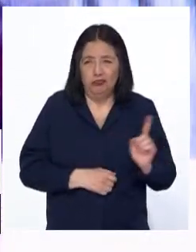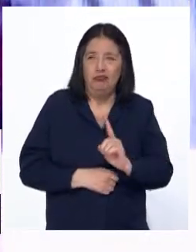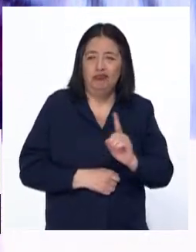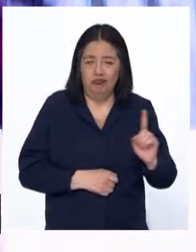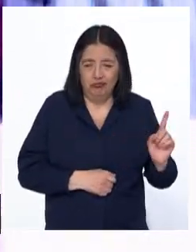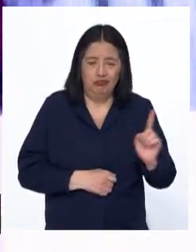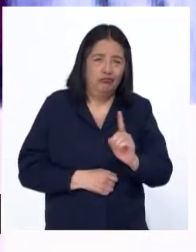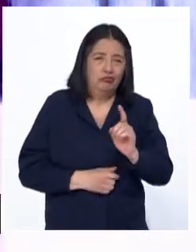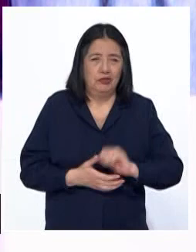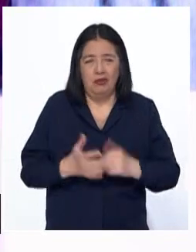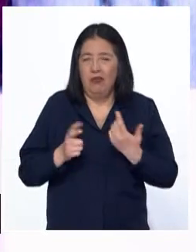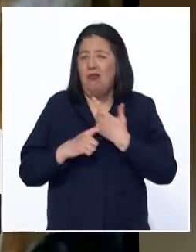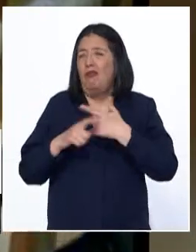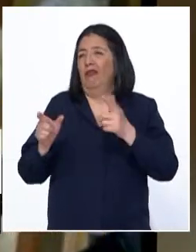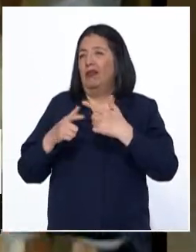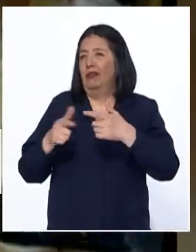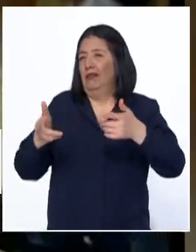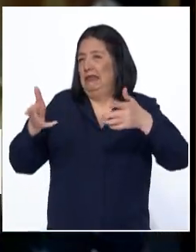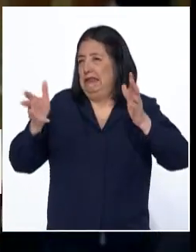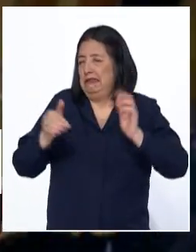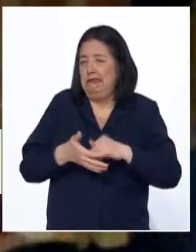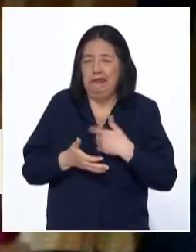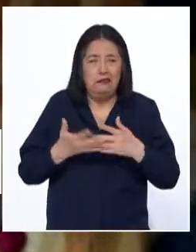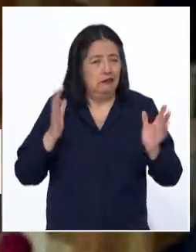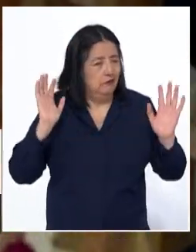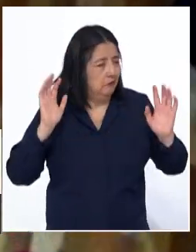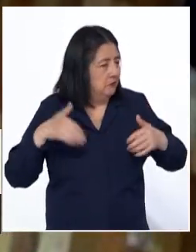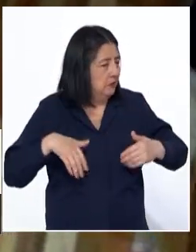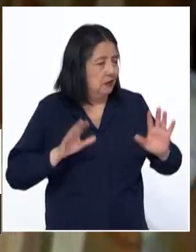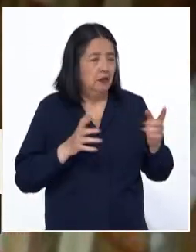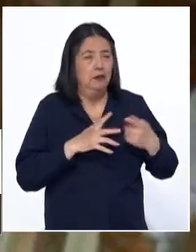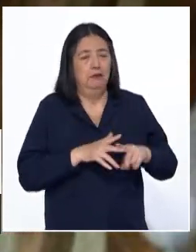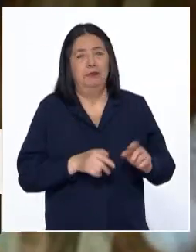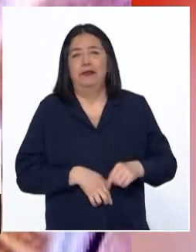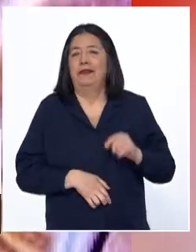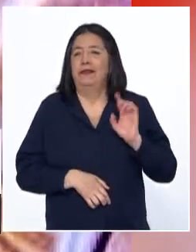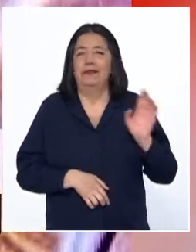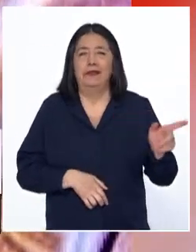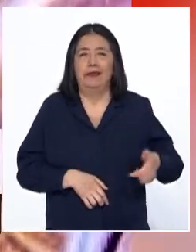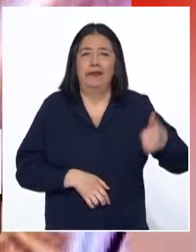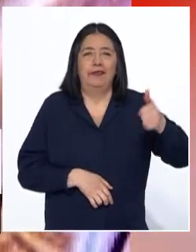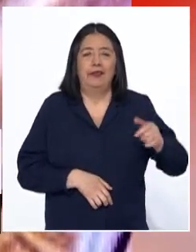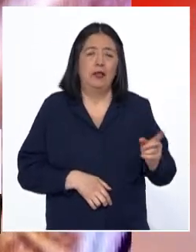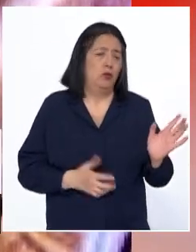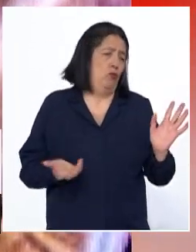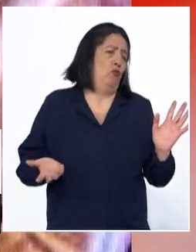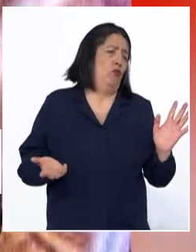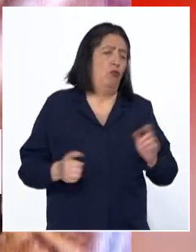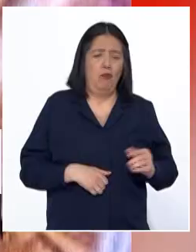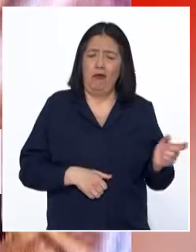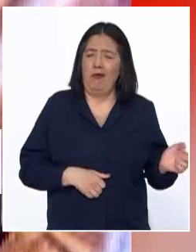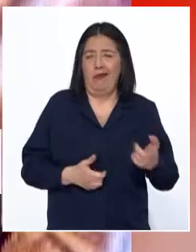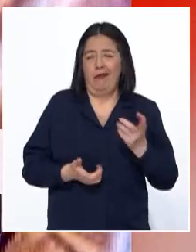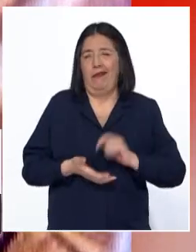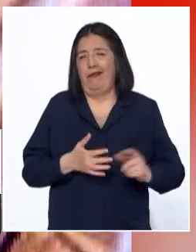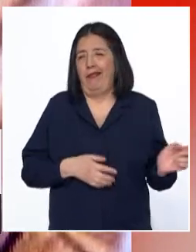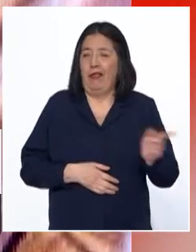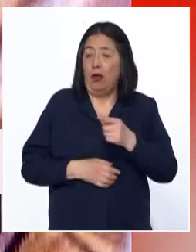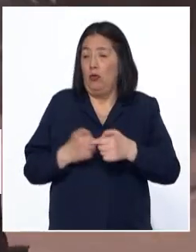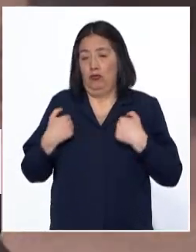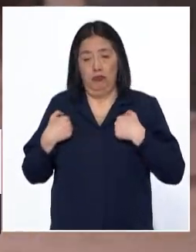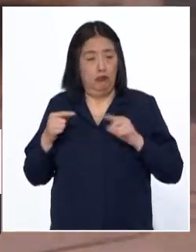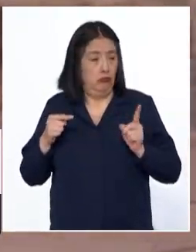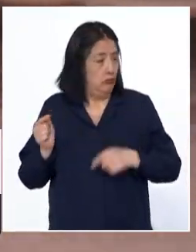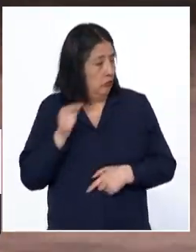comparecencia, terminan libres de polvo y paja, y empieza el peloteo de las autoridades, ¿no? Que son las campeonas del ping-pong. Yo